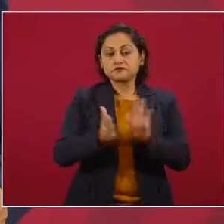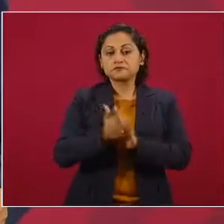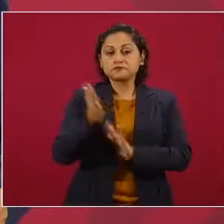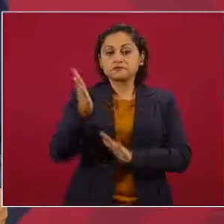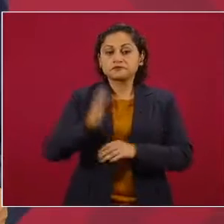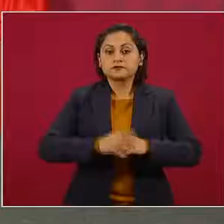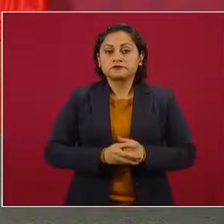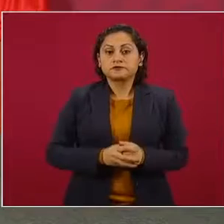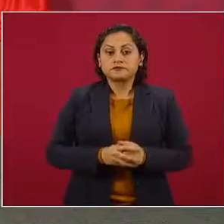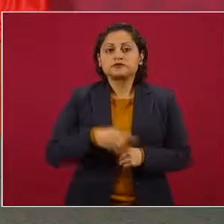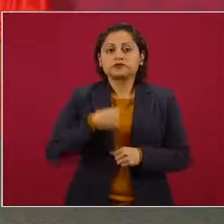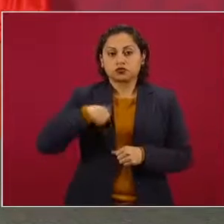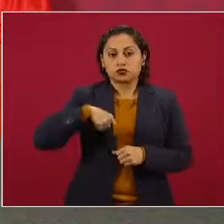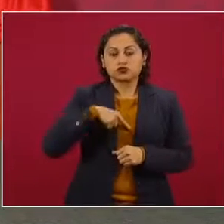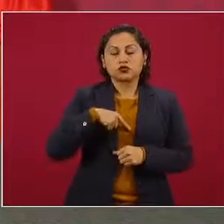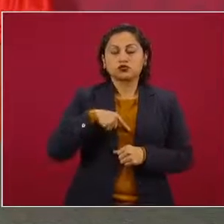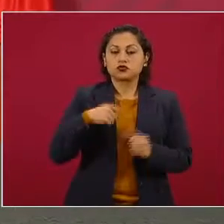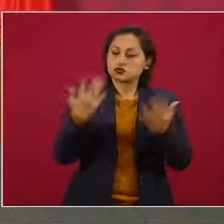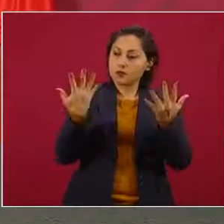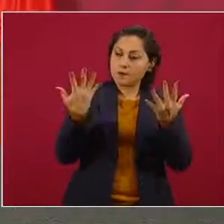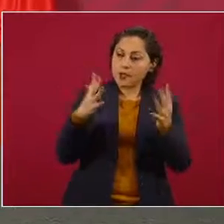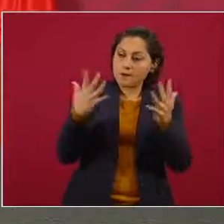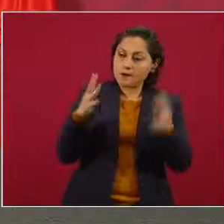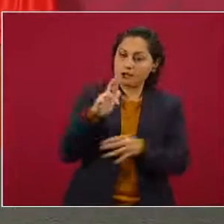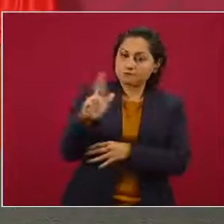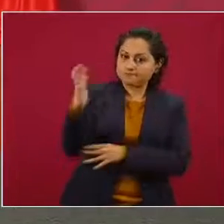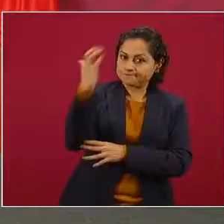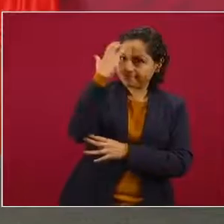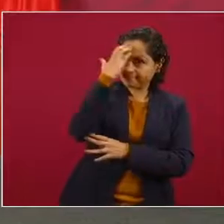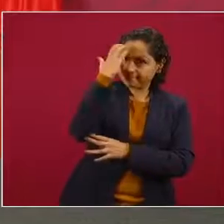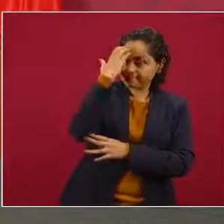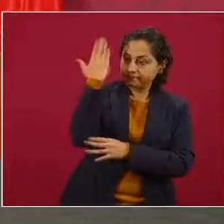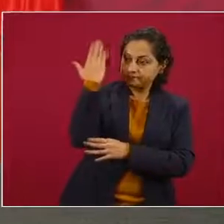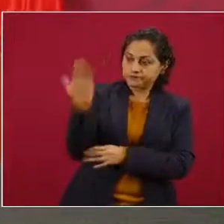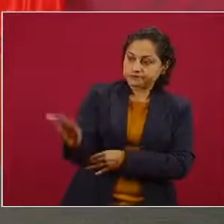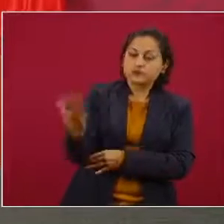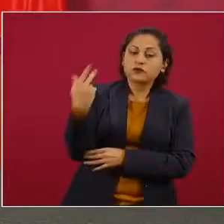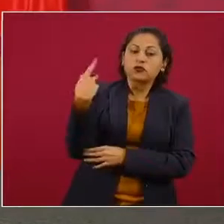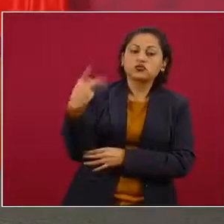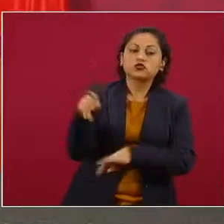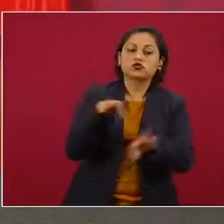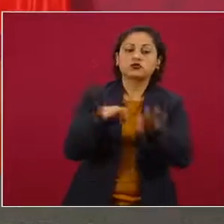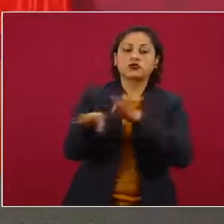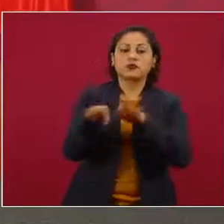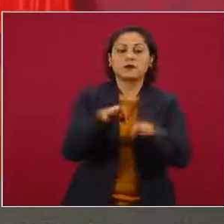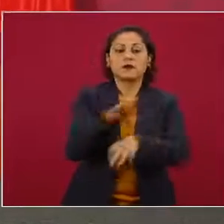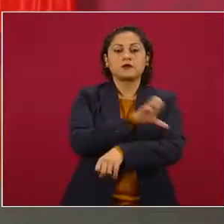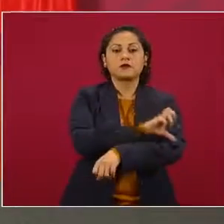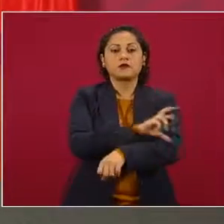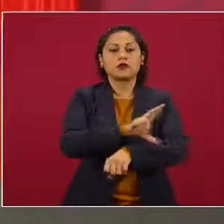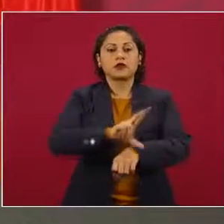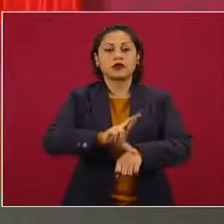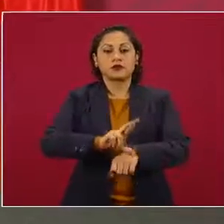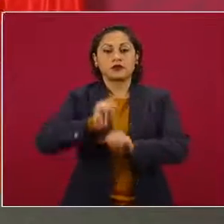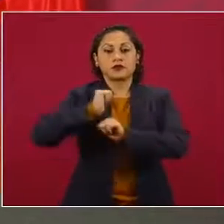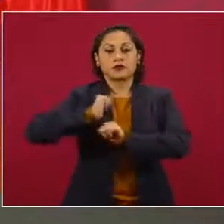Le hicimos un reconocimiento por su trabajo como coordinador del Gabinete de Seguridad.